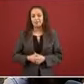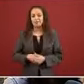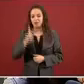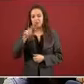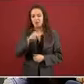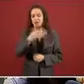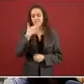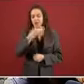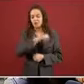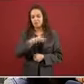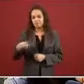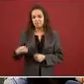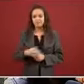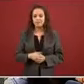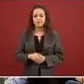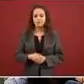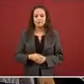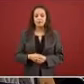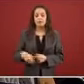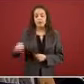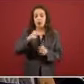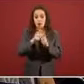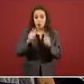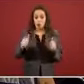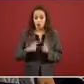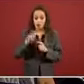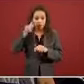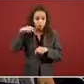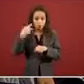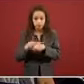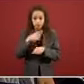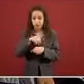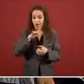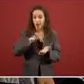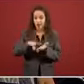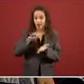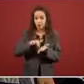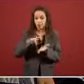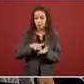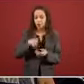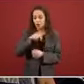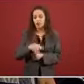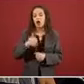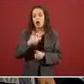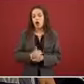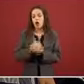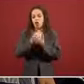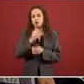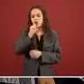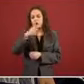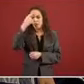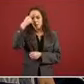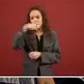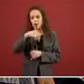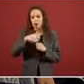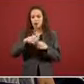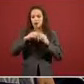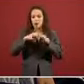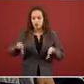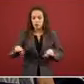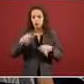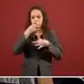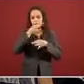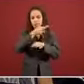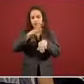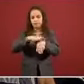bueno, orientamos a los grupos voluntarios que a su vez ellos nos ayudan a transmitir la información a las familias. Hemos hecho cerca de